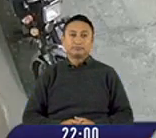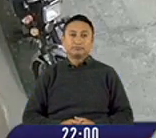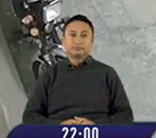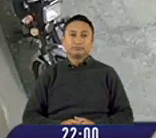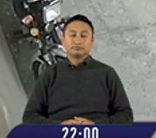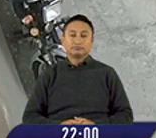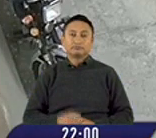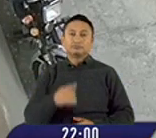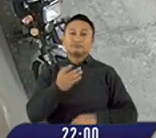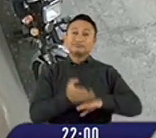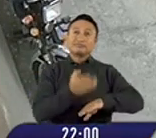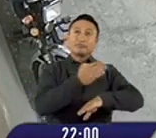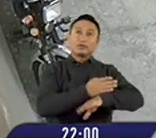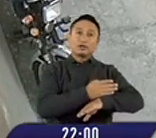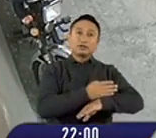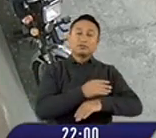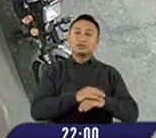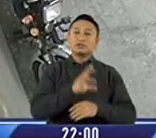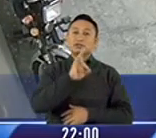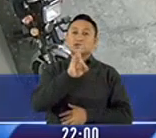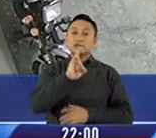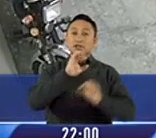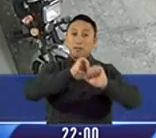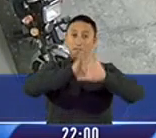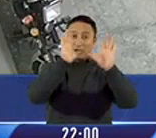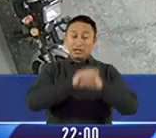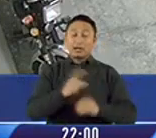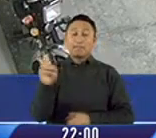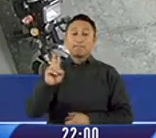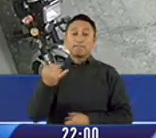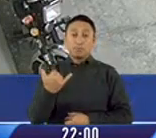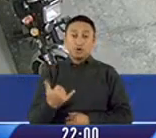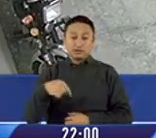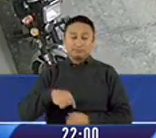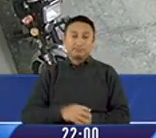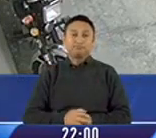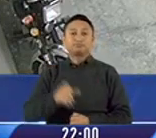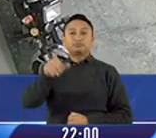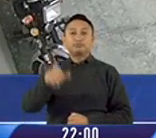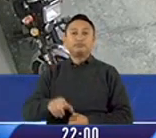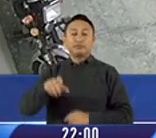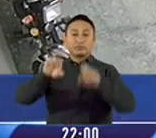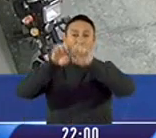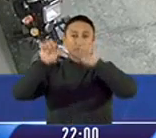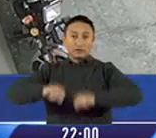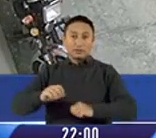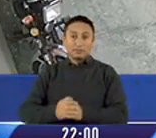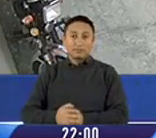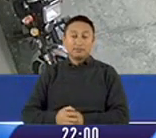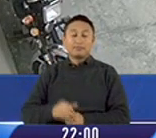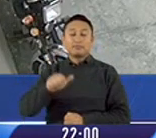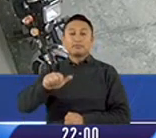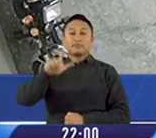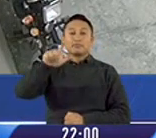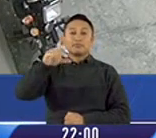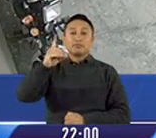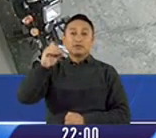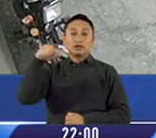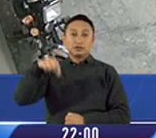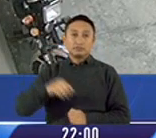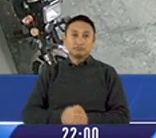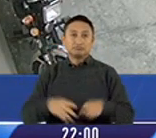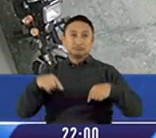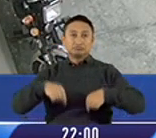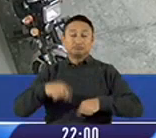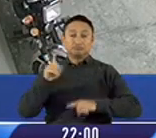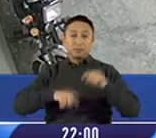Era poco antes de las 7 de la mañana de este viernes cuando el comerciante y empresario milagreño Aldo Piedra caminaba con